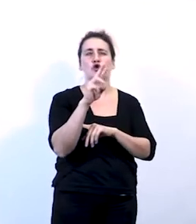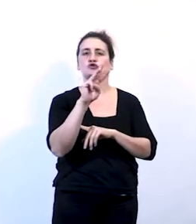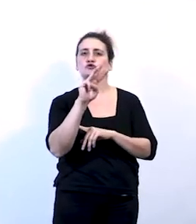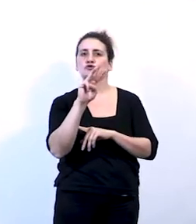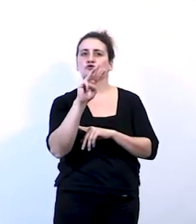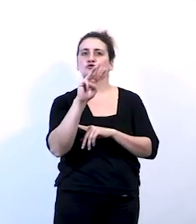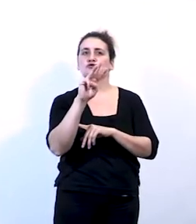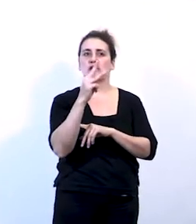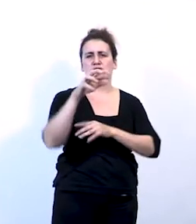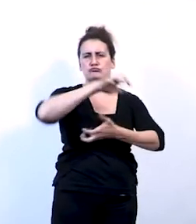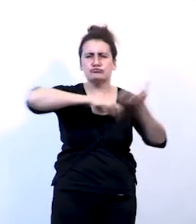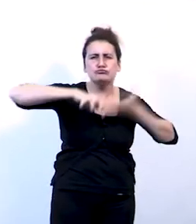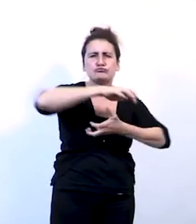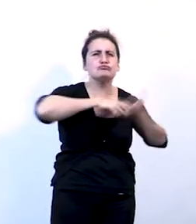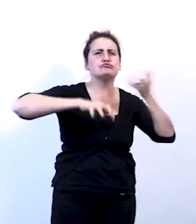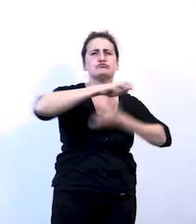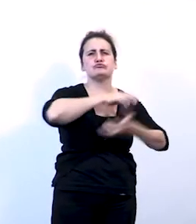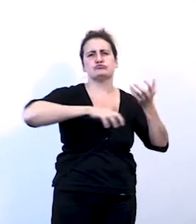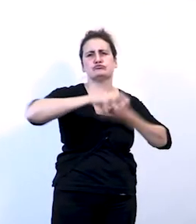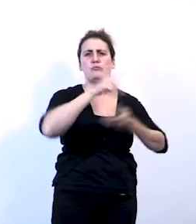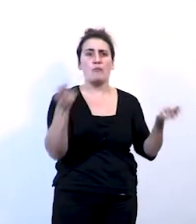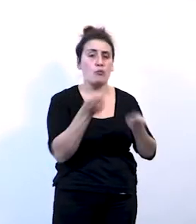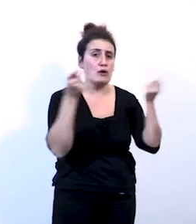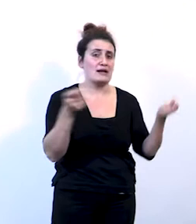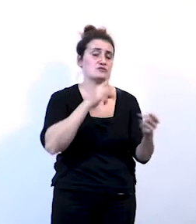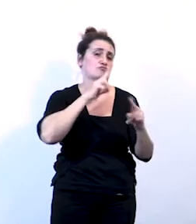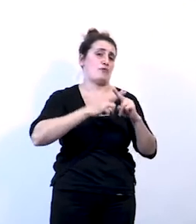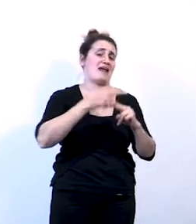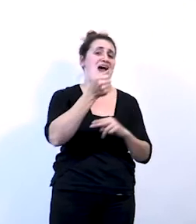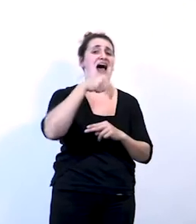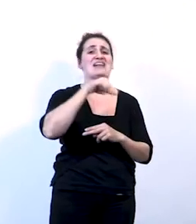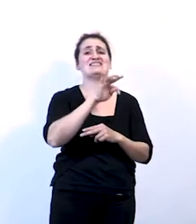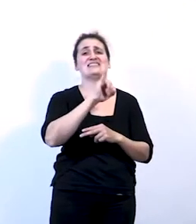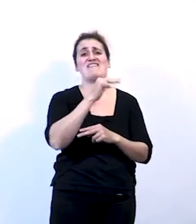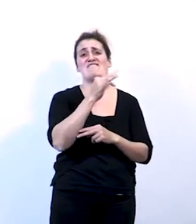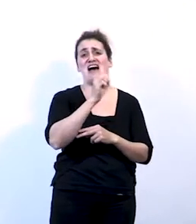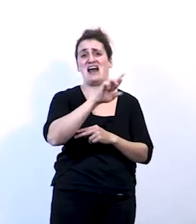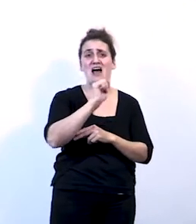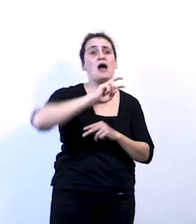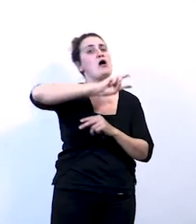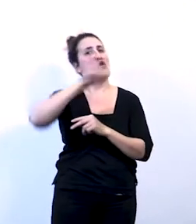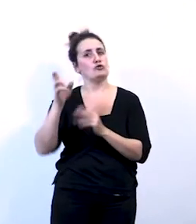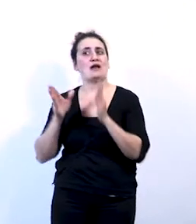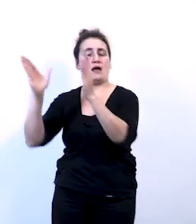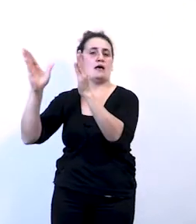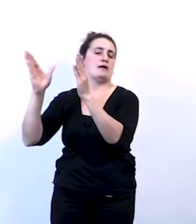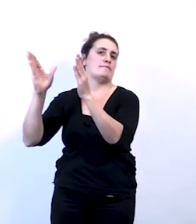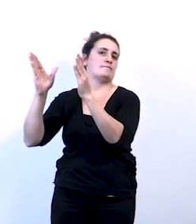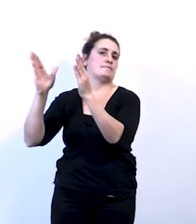de dos o tres revoltimientos populares, que se llama la Antifa, la primera de ellas fue. Y tenemos después, en